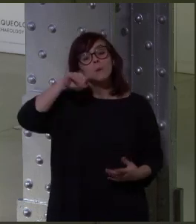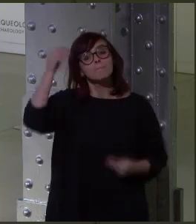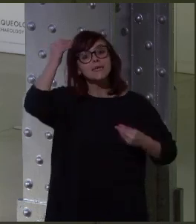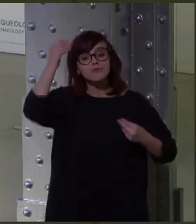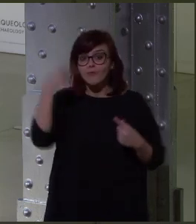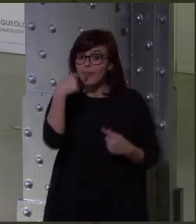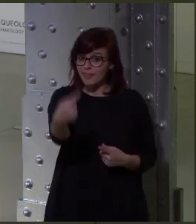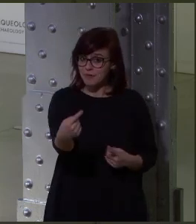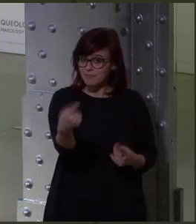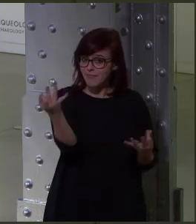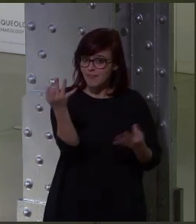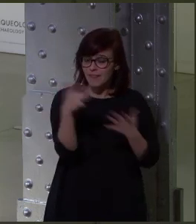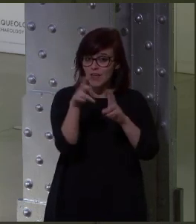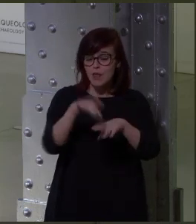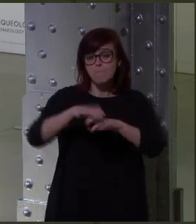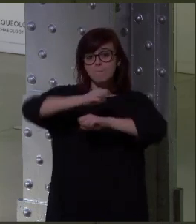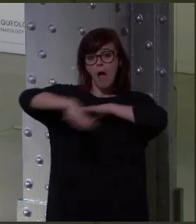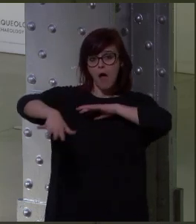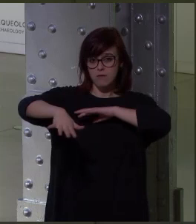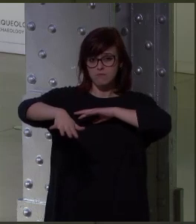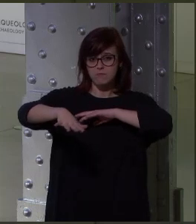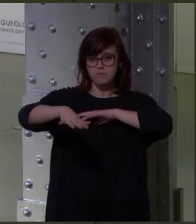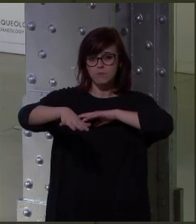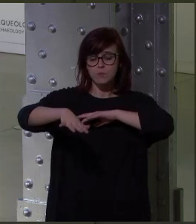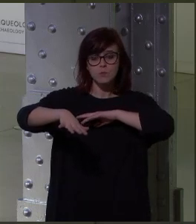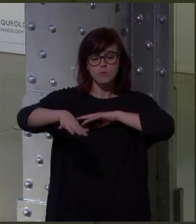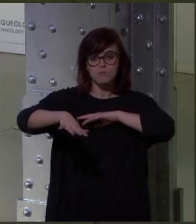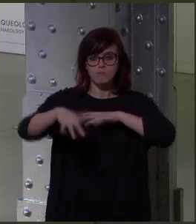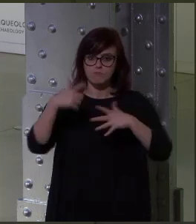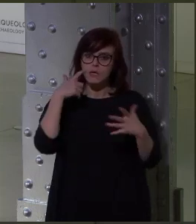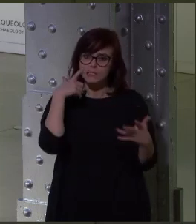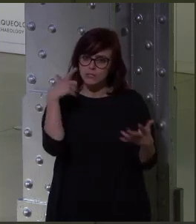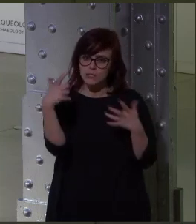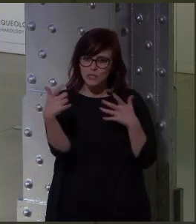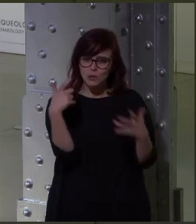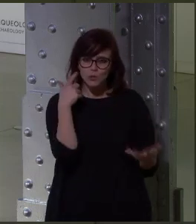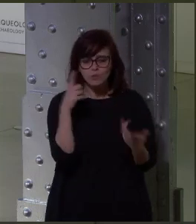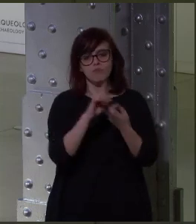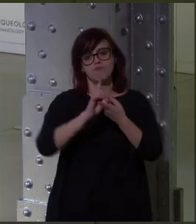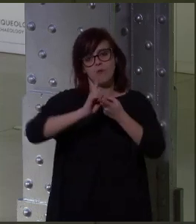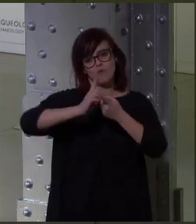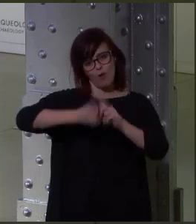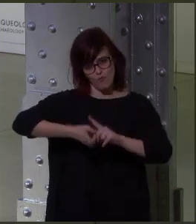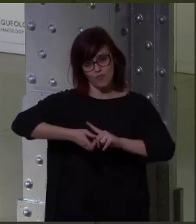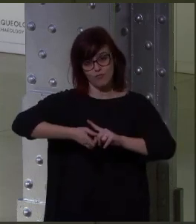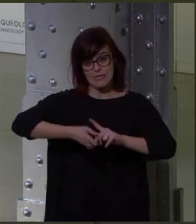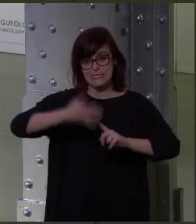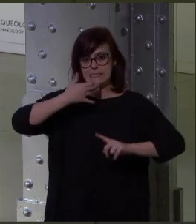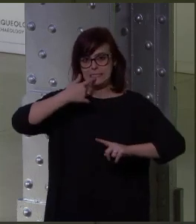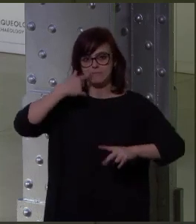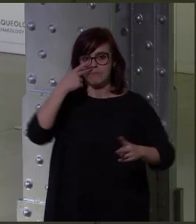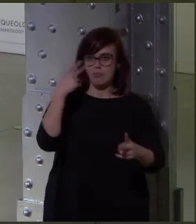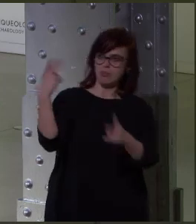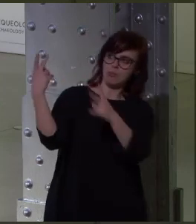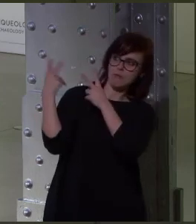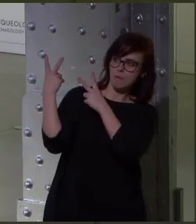decir que especialmente en la parte marina ha habido un cambio muy importante. Si yo echo la mirada